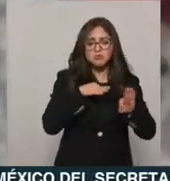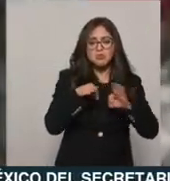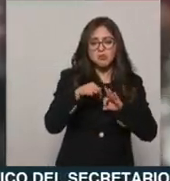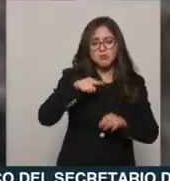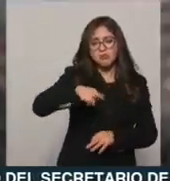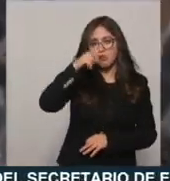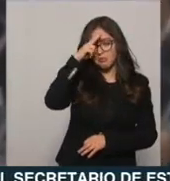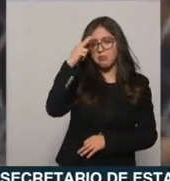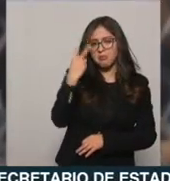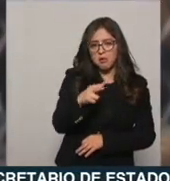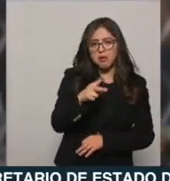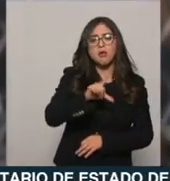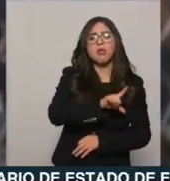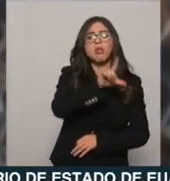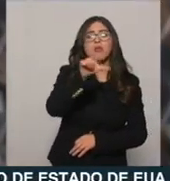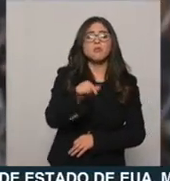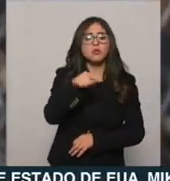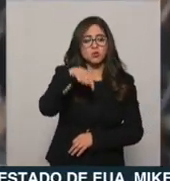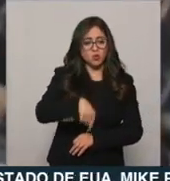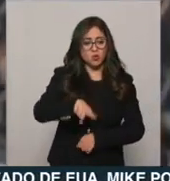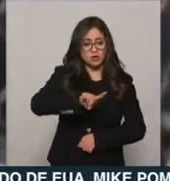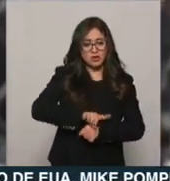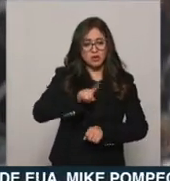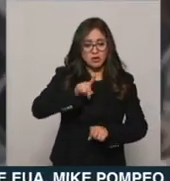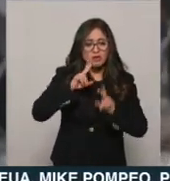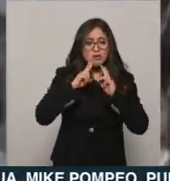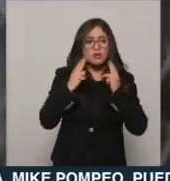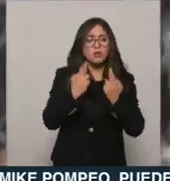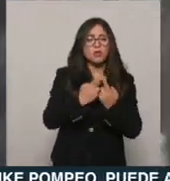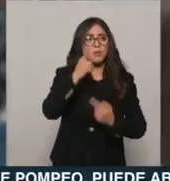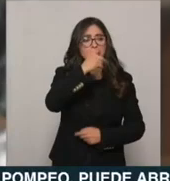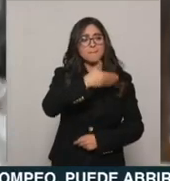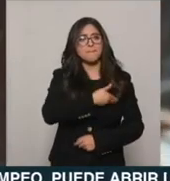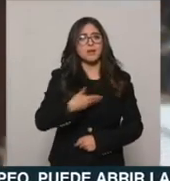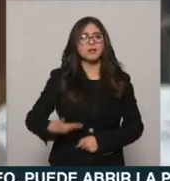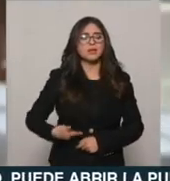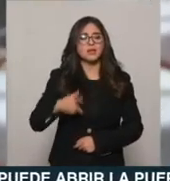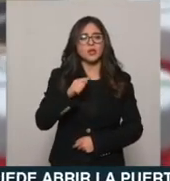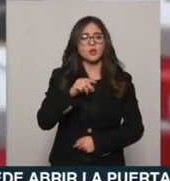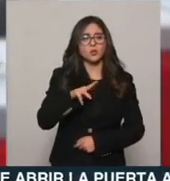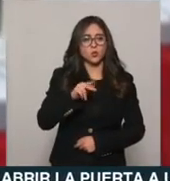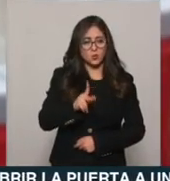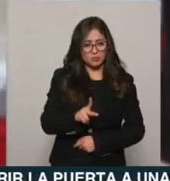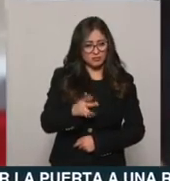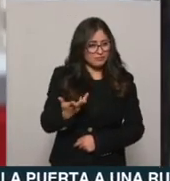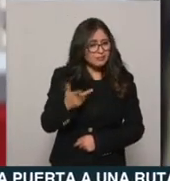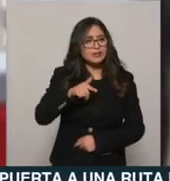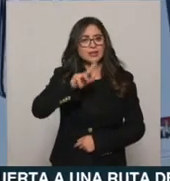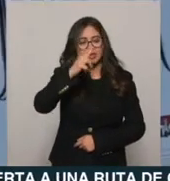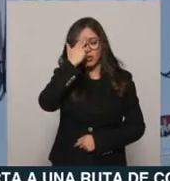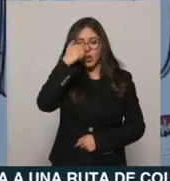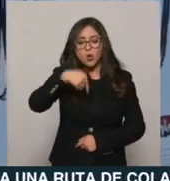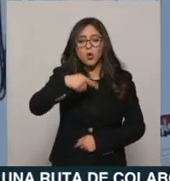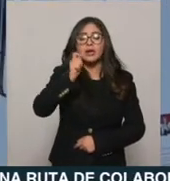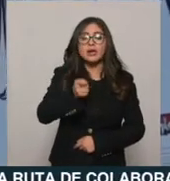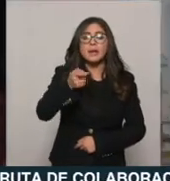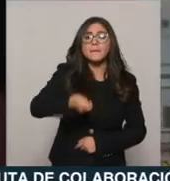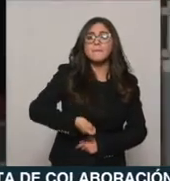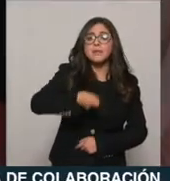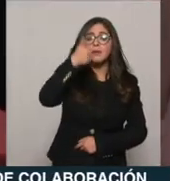qué reacción tiene el día de hoy el presidente Trump. Hay que recordar que precisamente hoy se cumplen los